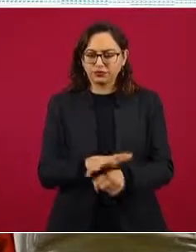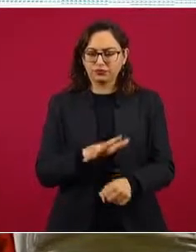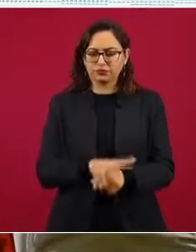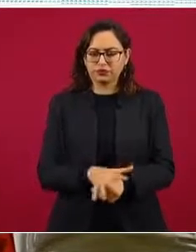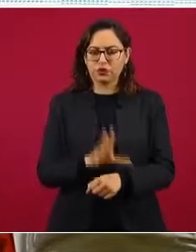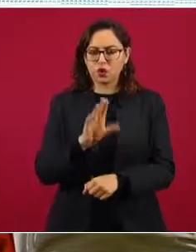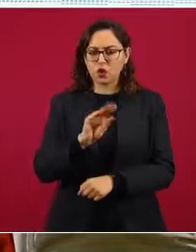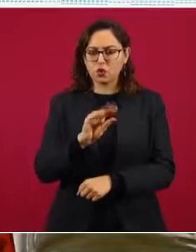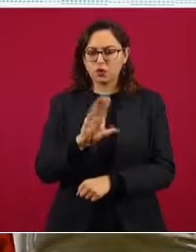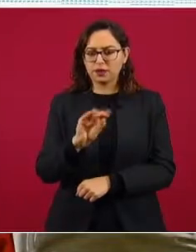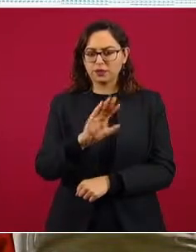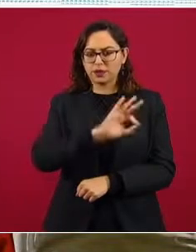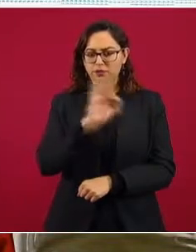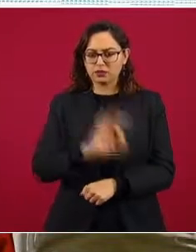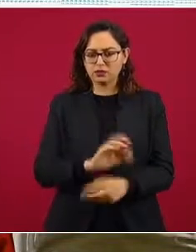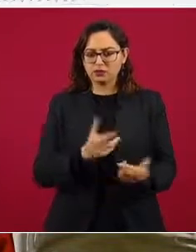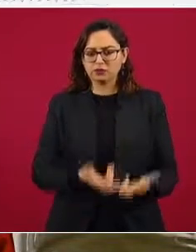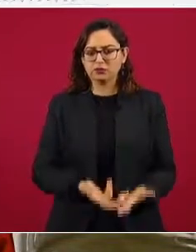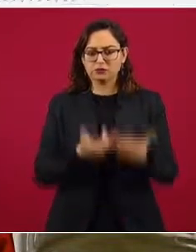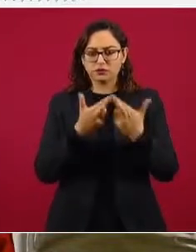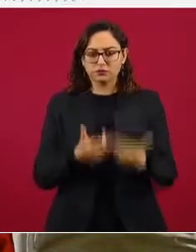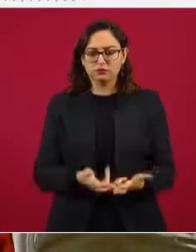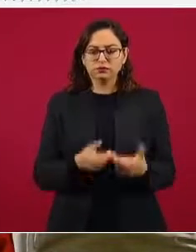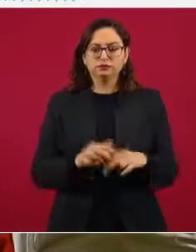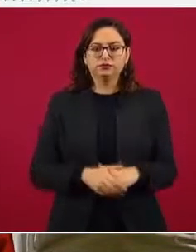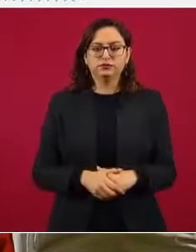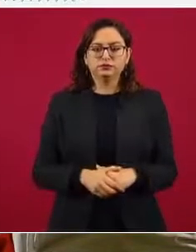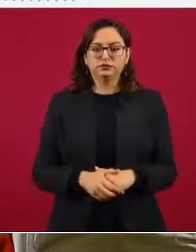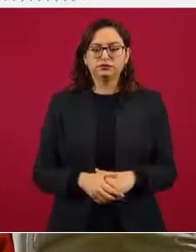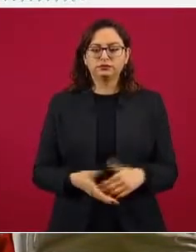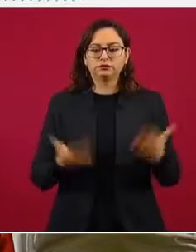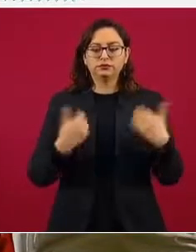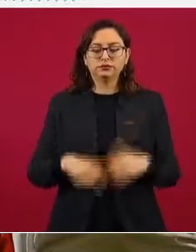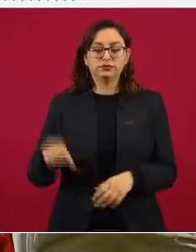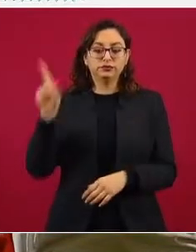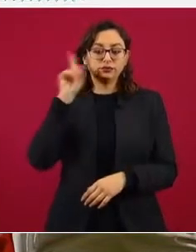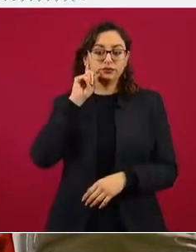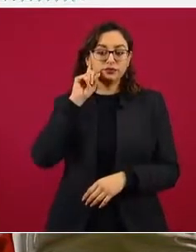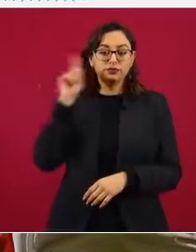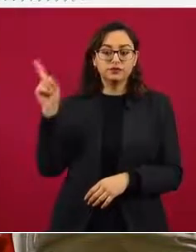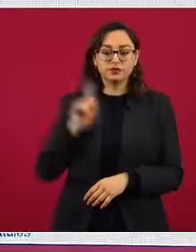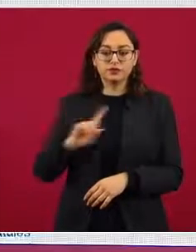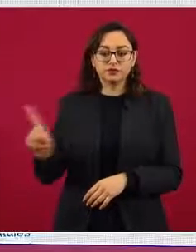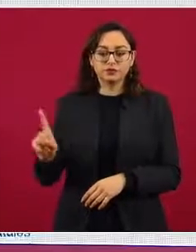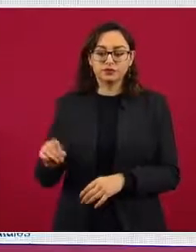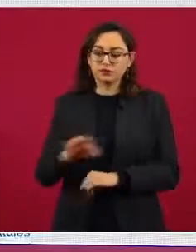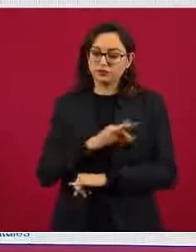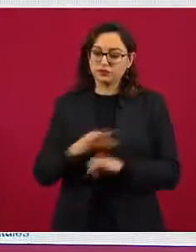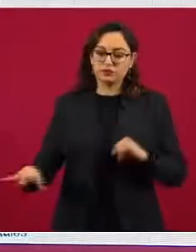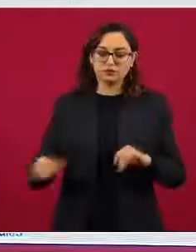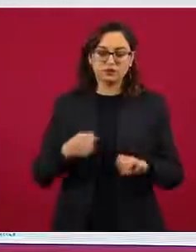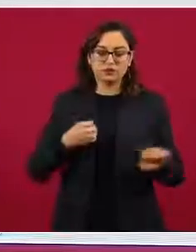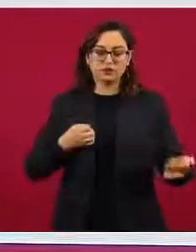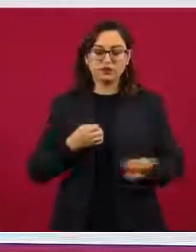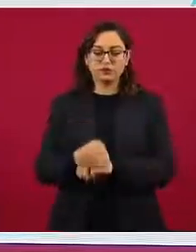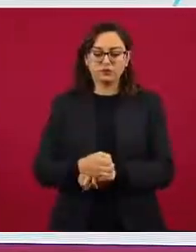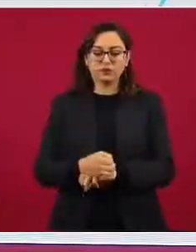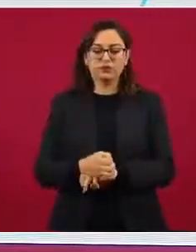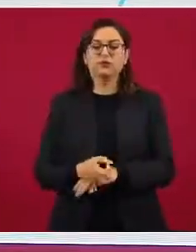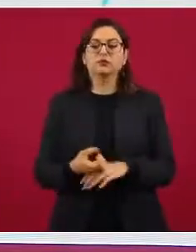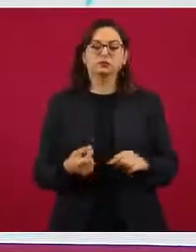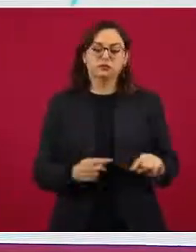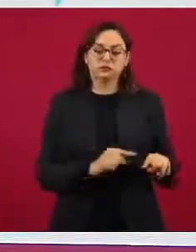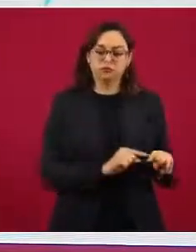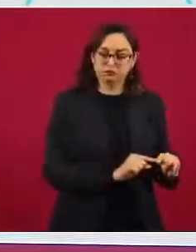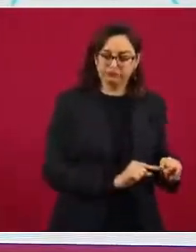del 90% de disponibilidad. La siguiente. Zacatecas, el último estado en el orden alfabético, tuvo, igual que Querétaro,